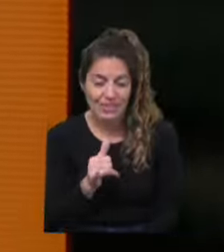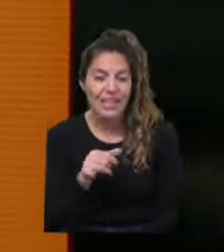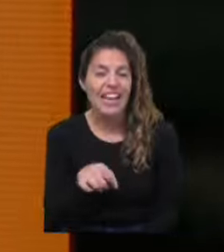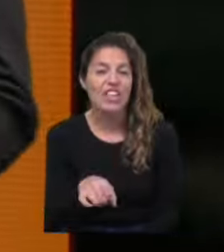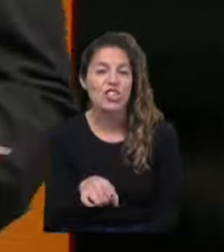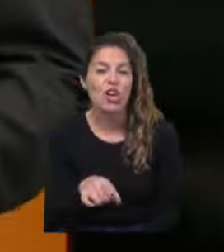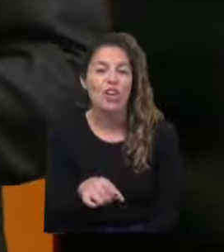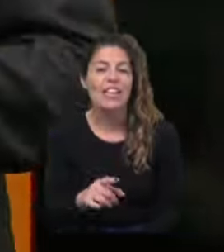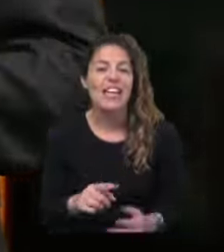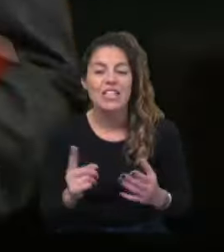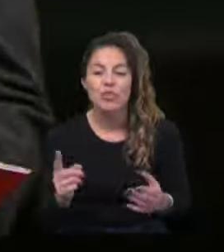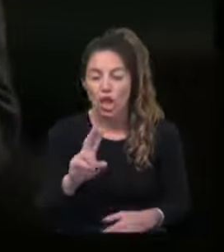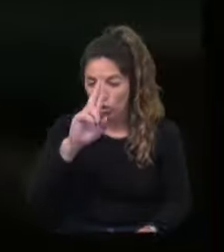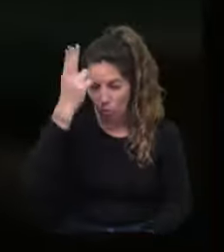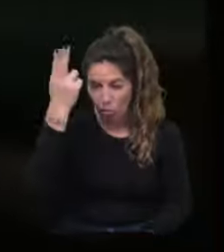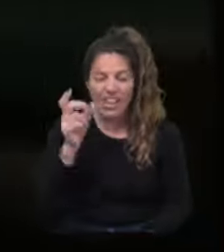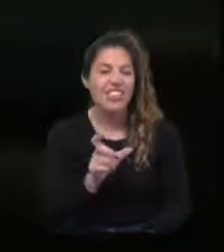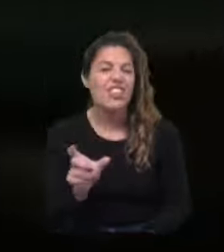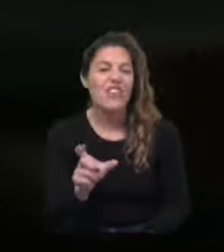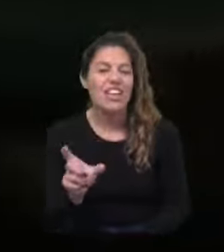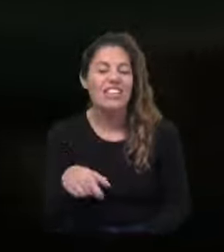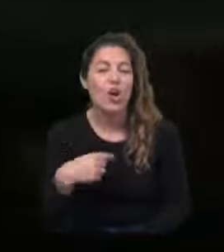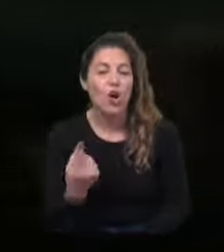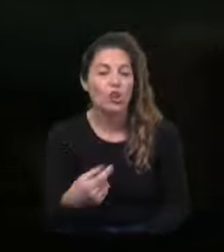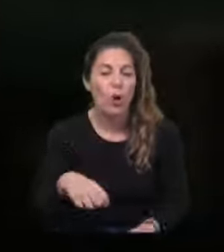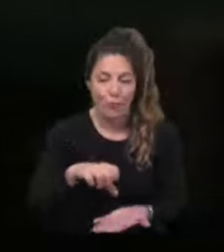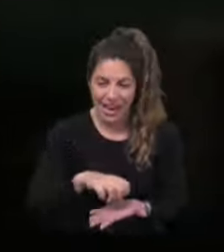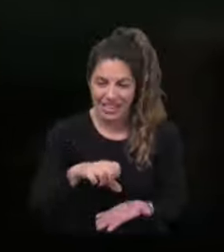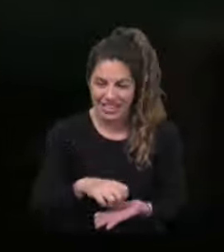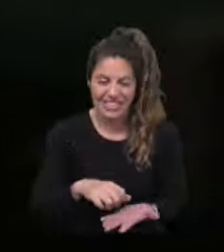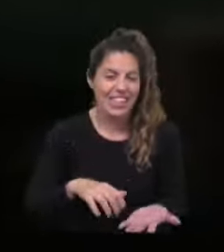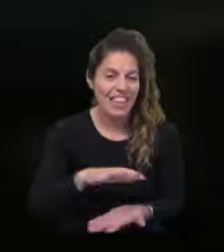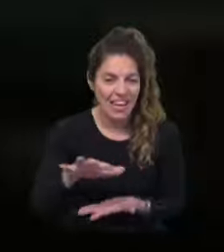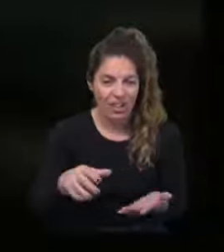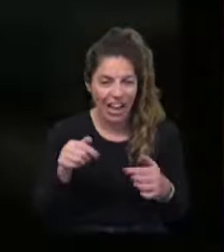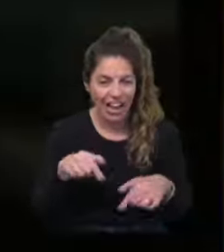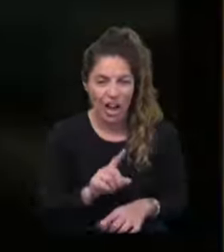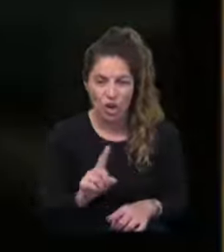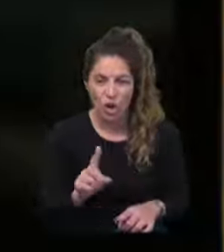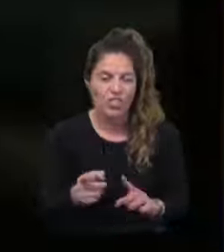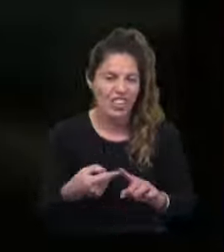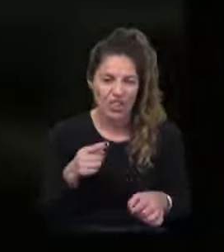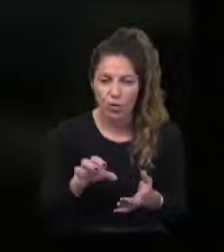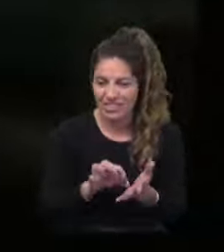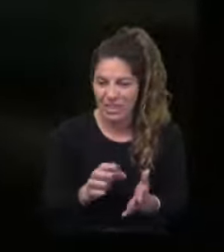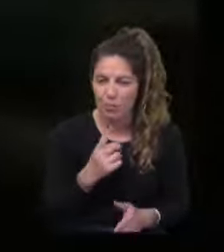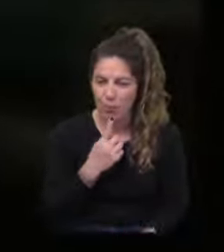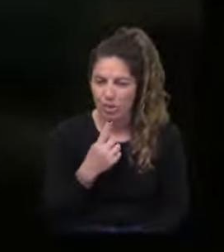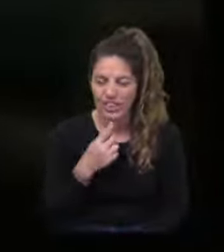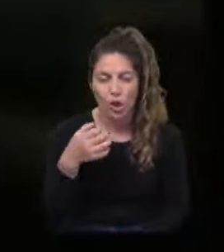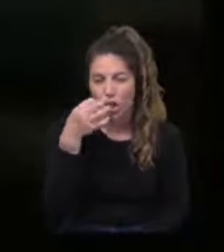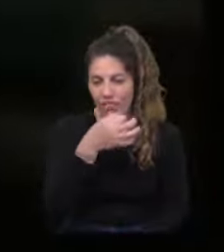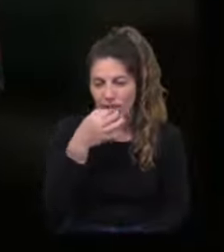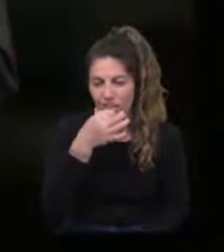de la excepcionalidad de Uruguay y la diferencia con otros países de la región, que acá no se vincula el sistema político con el